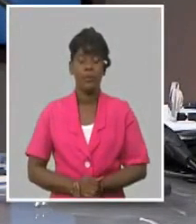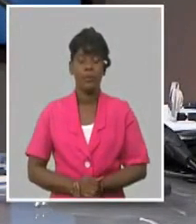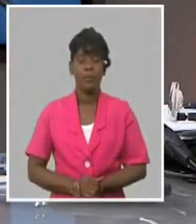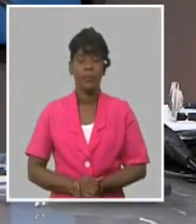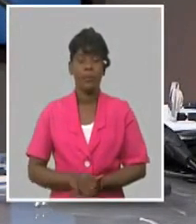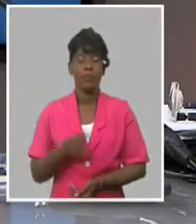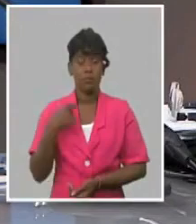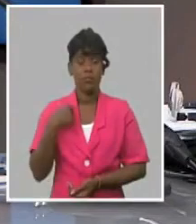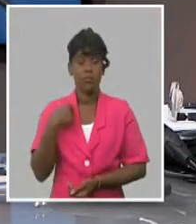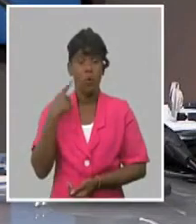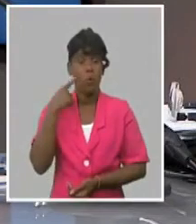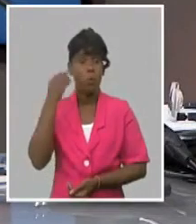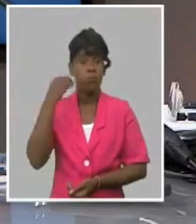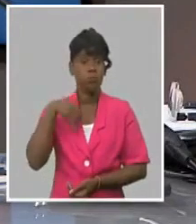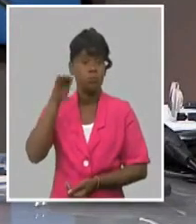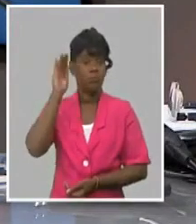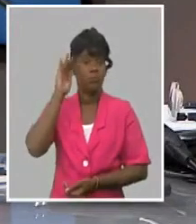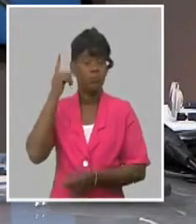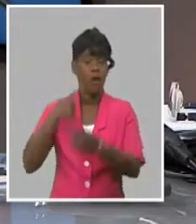que hay países